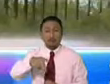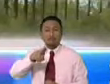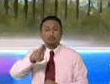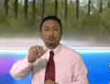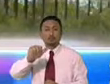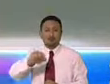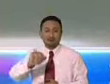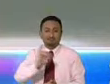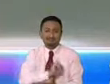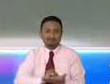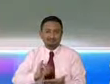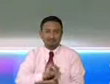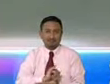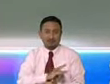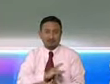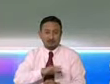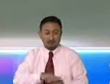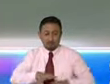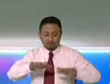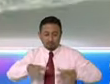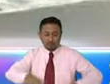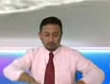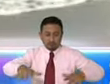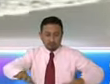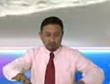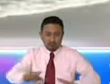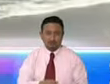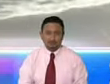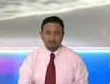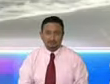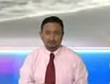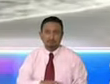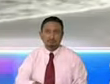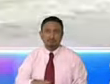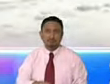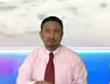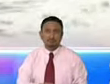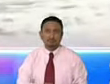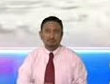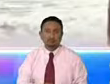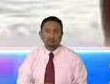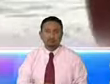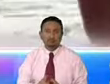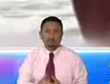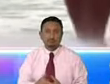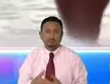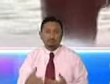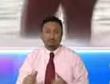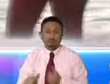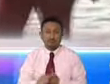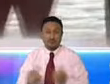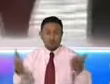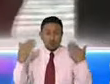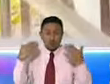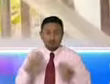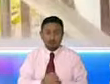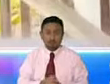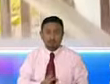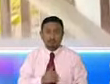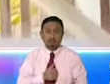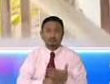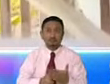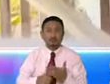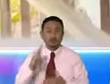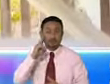isla acariciada por las corrientes del Pacífico, ya que se encuentra ubicada en el Golfo de Guayaquil. El Ministerio de Turismo